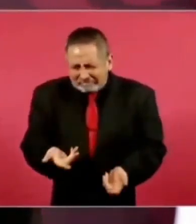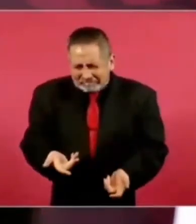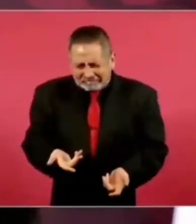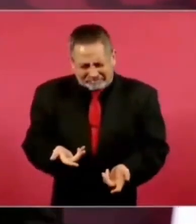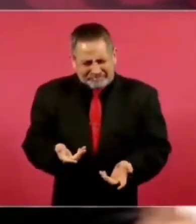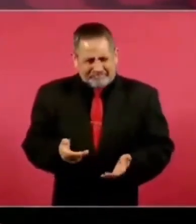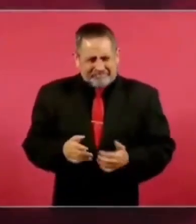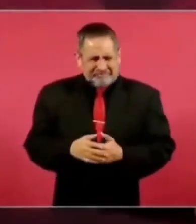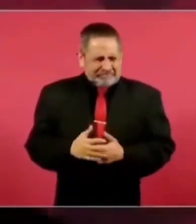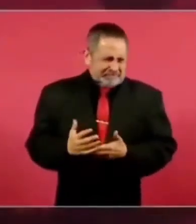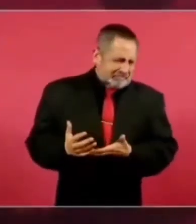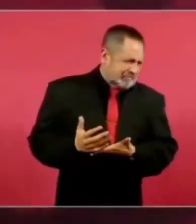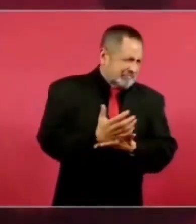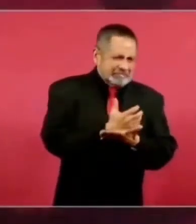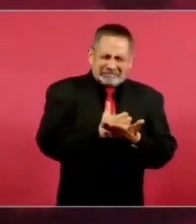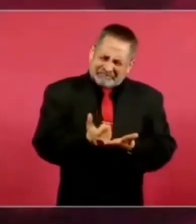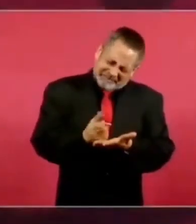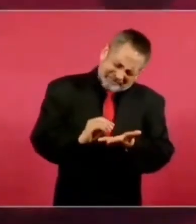¿Por qué gana tanto?